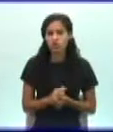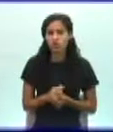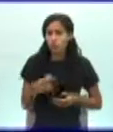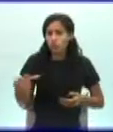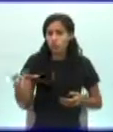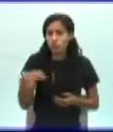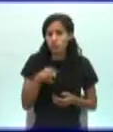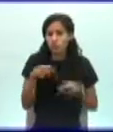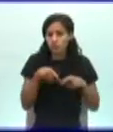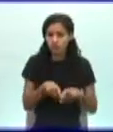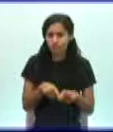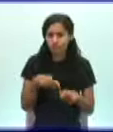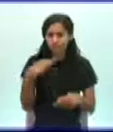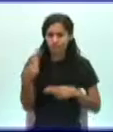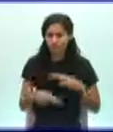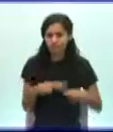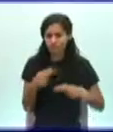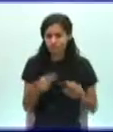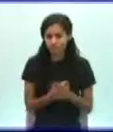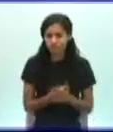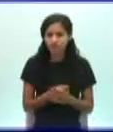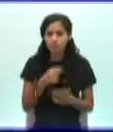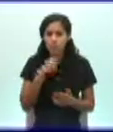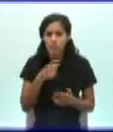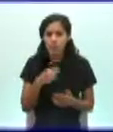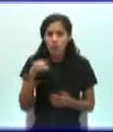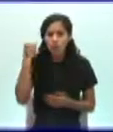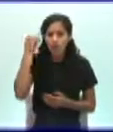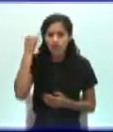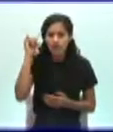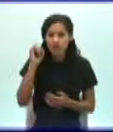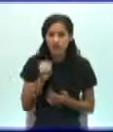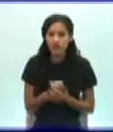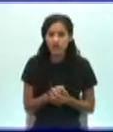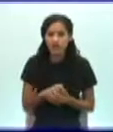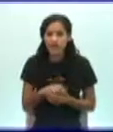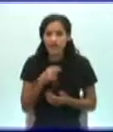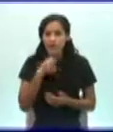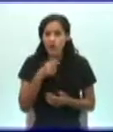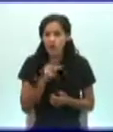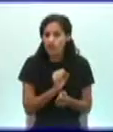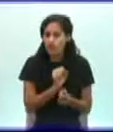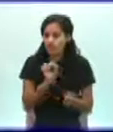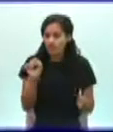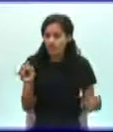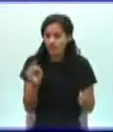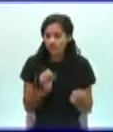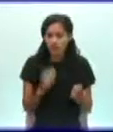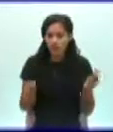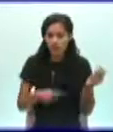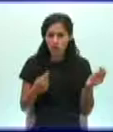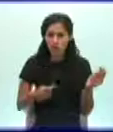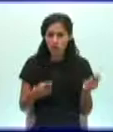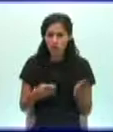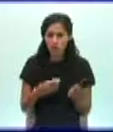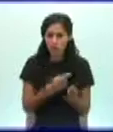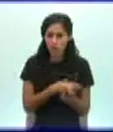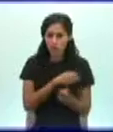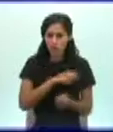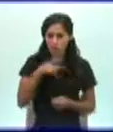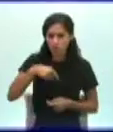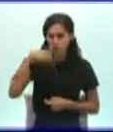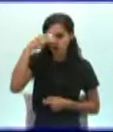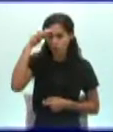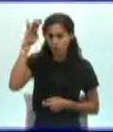todos lograron también conformar una ideología independentista y de lucha por el pueblo cubano, que